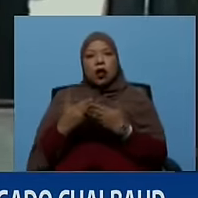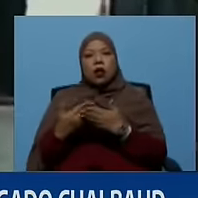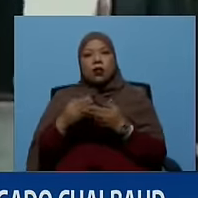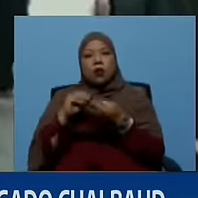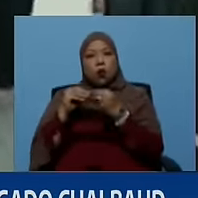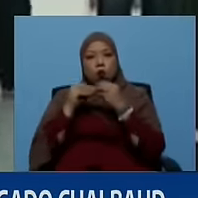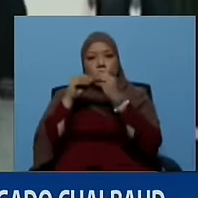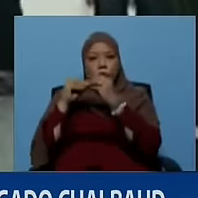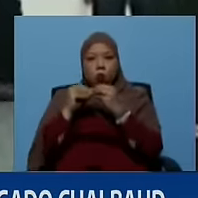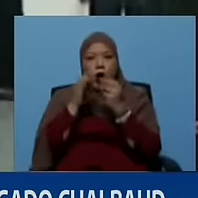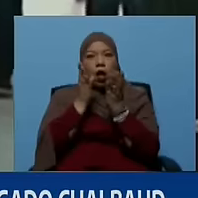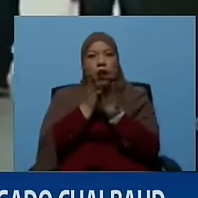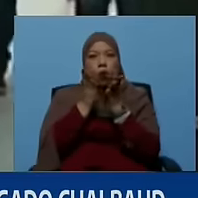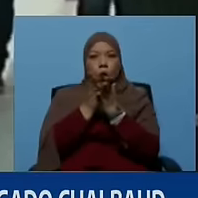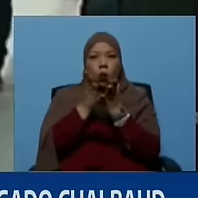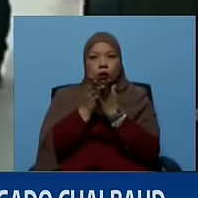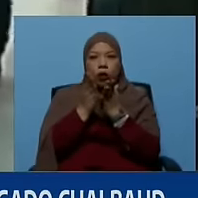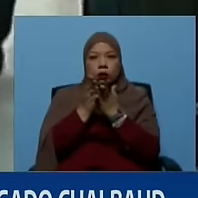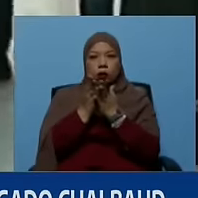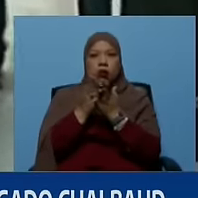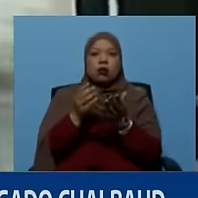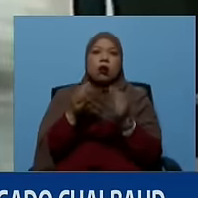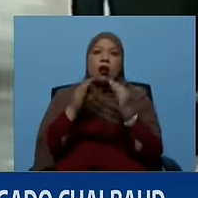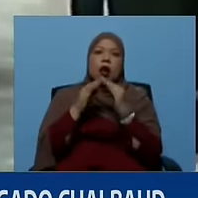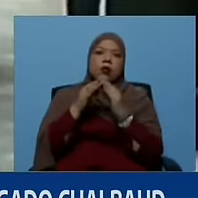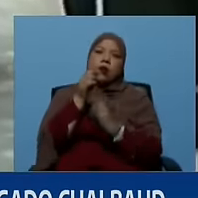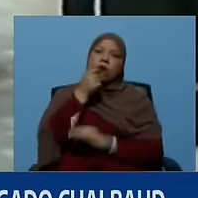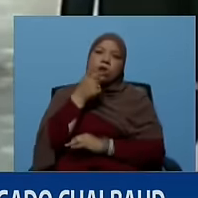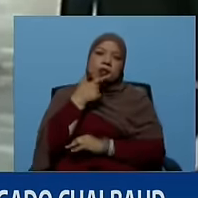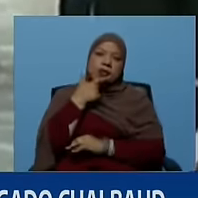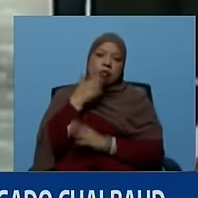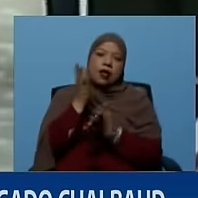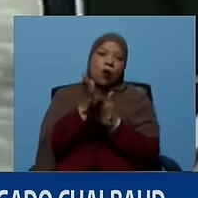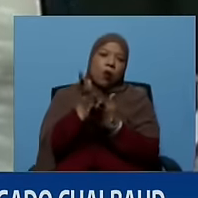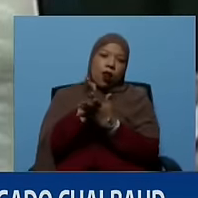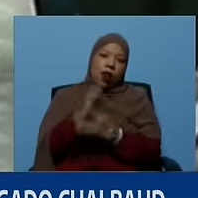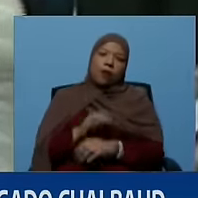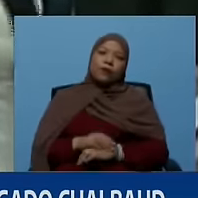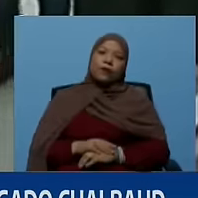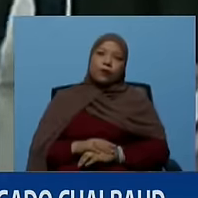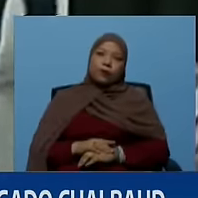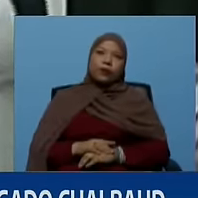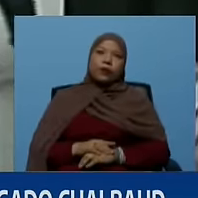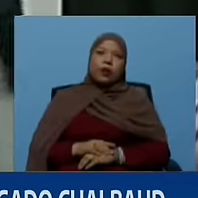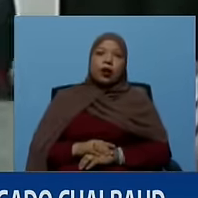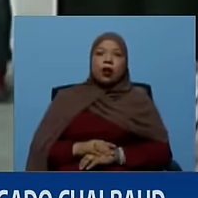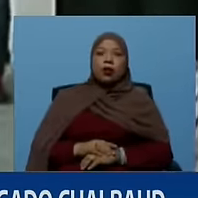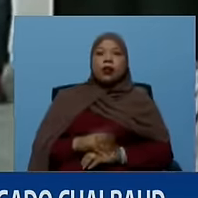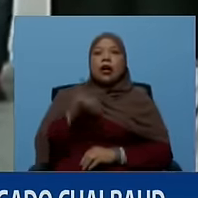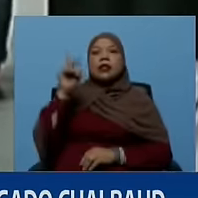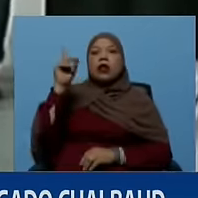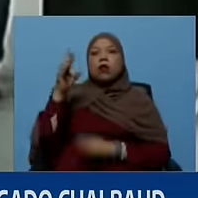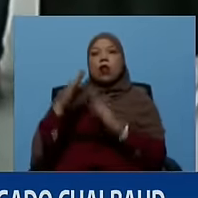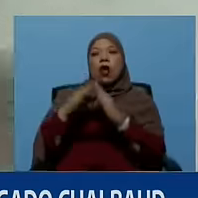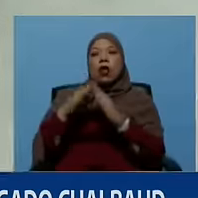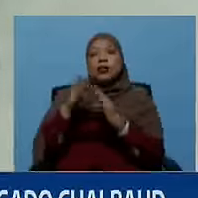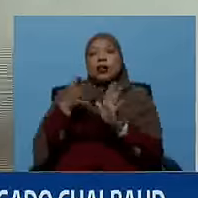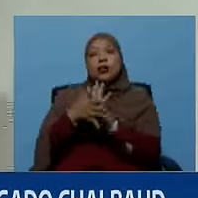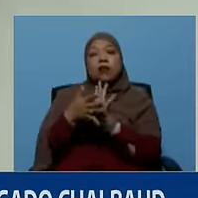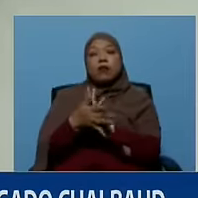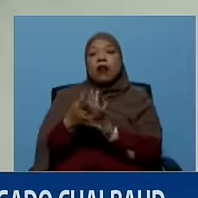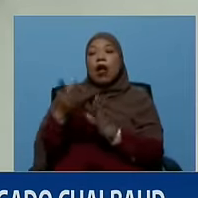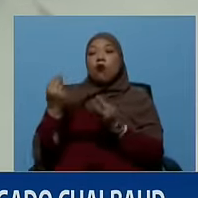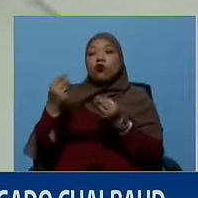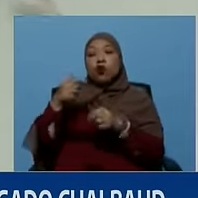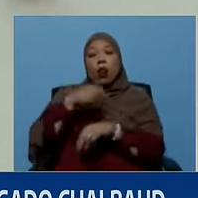reparación que se está haciendo en nuestra humilde casa eh Ya tenemos o ya se han hecho prácticamente entre el